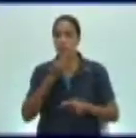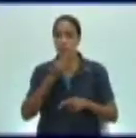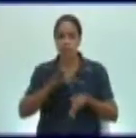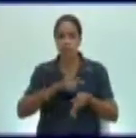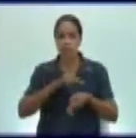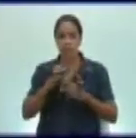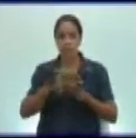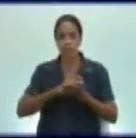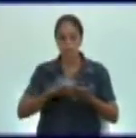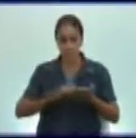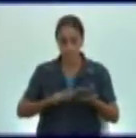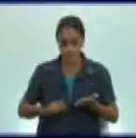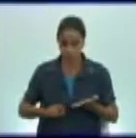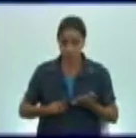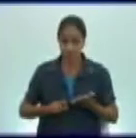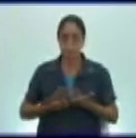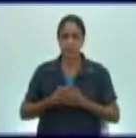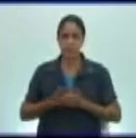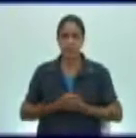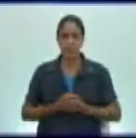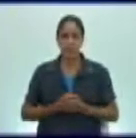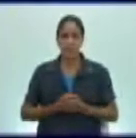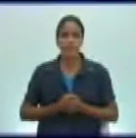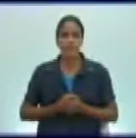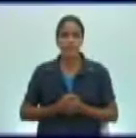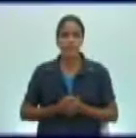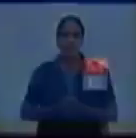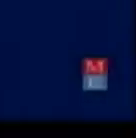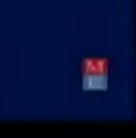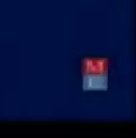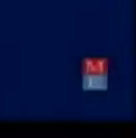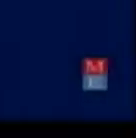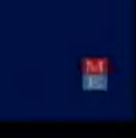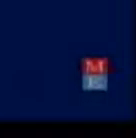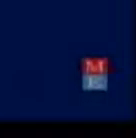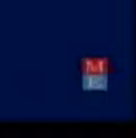esa definición en sus libretas.